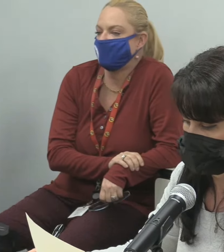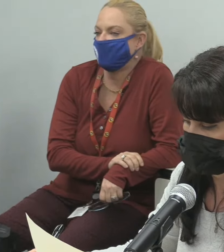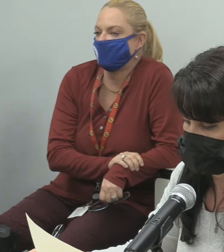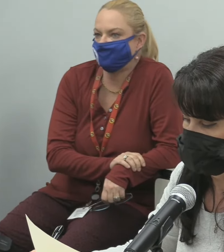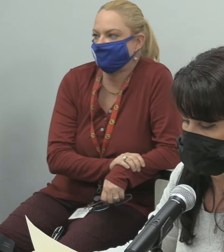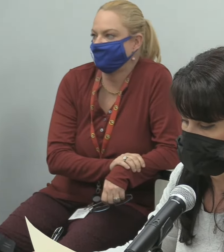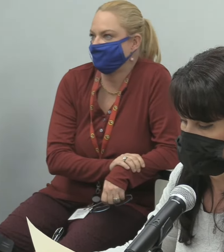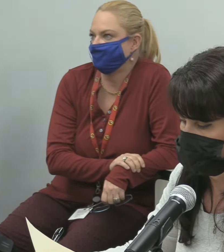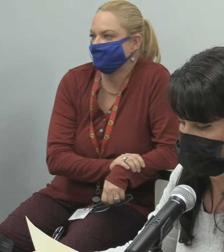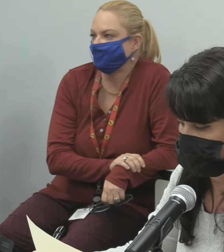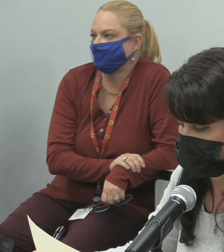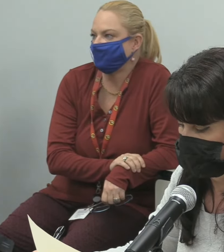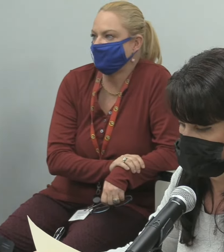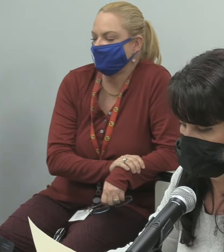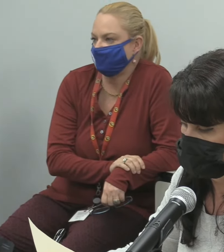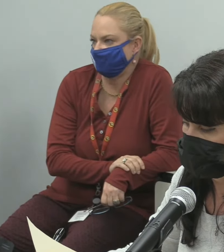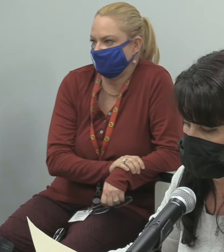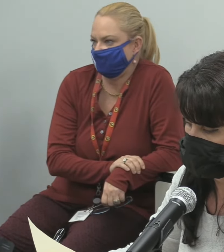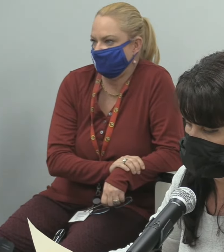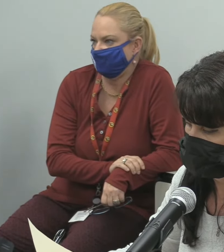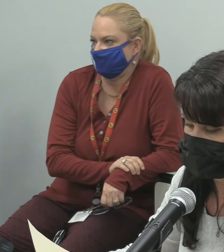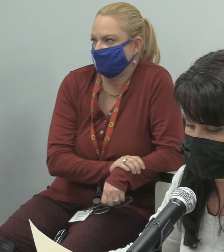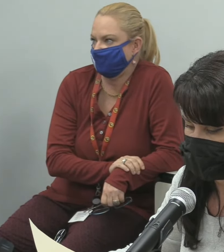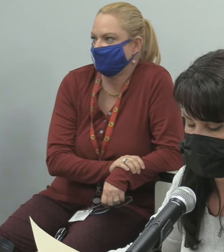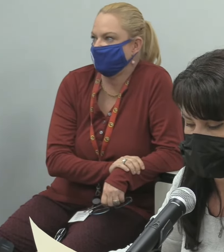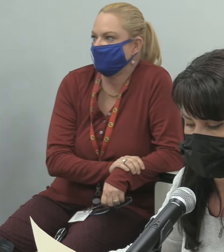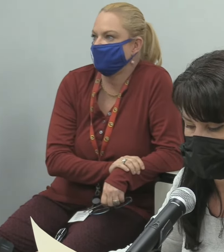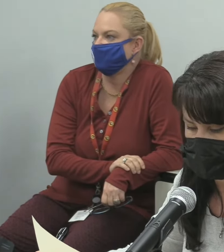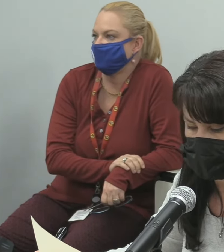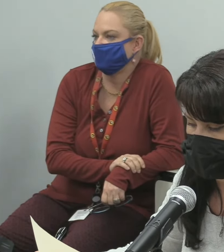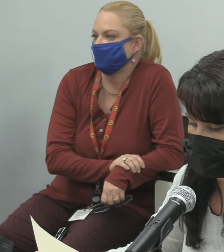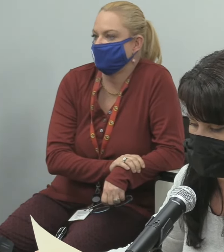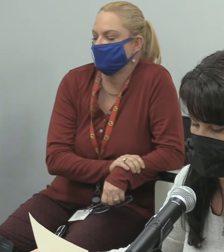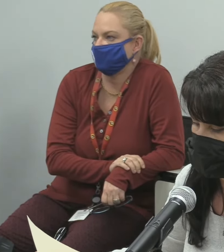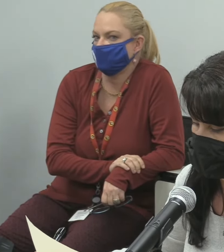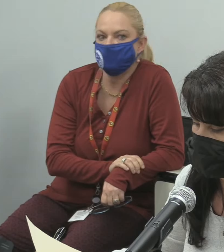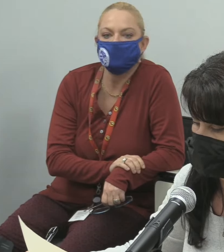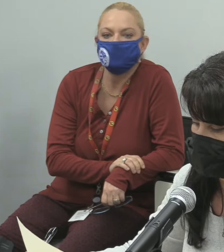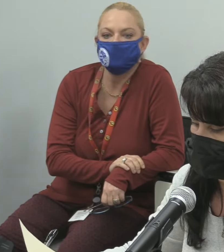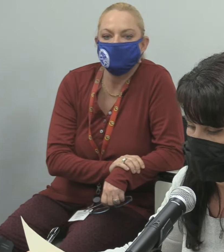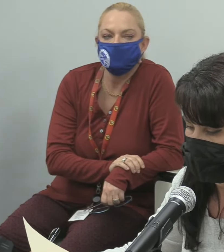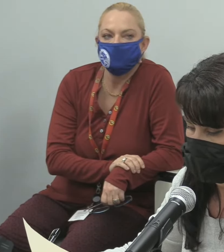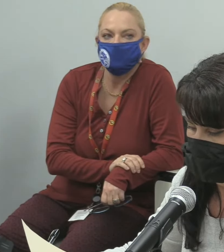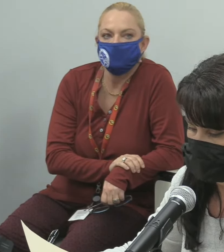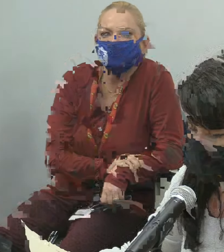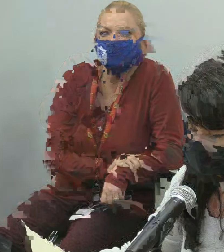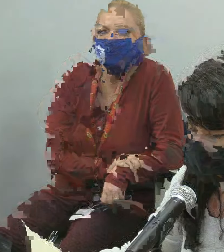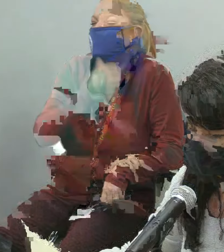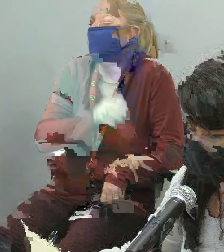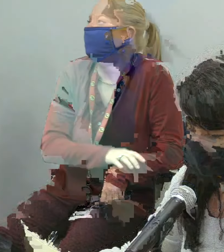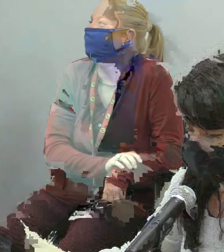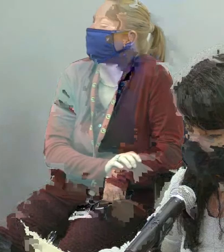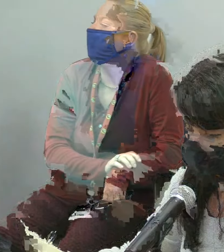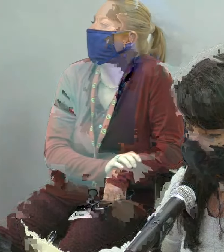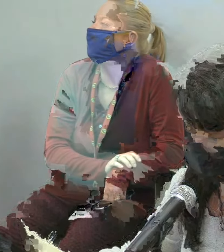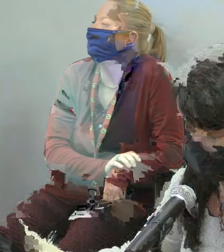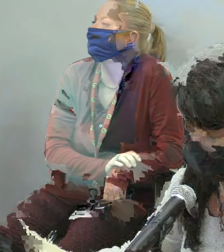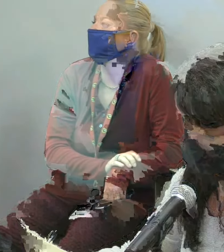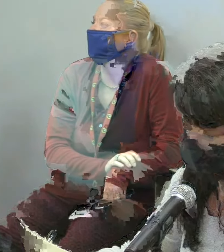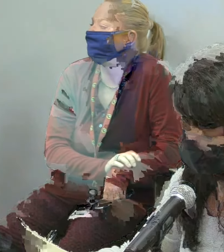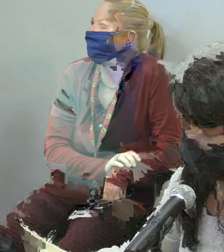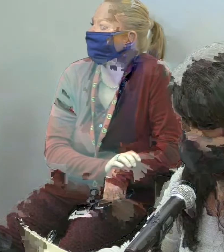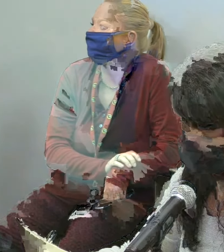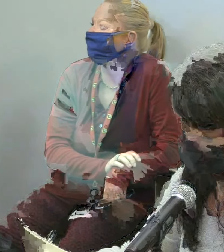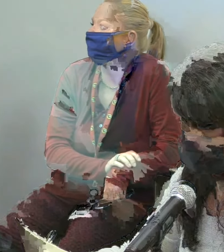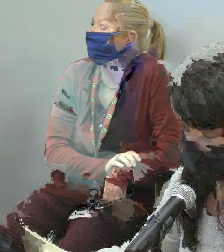reportado 14,179 casos, la mayoría de personas de edades entre los 0 a los 19 años. El total, 39 de ellas en